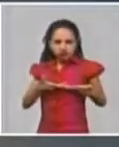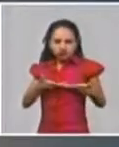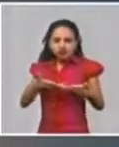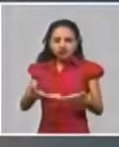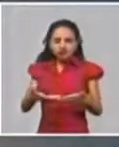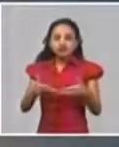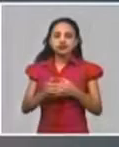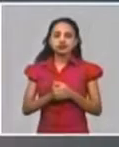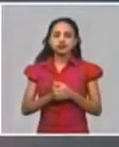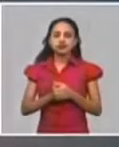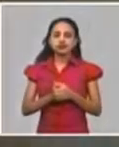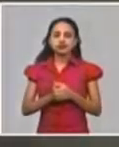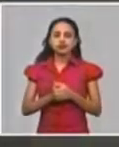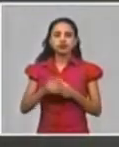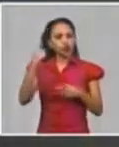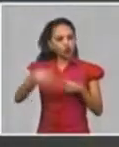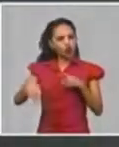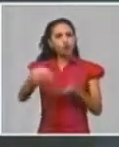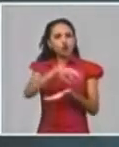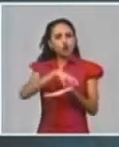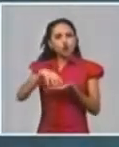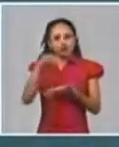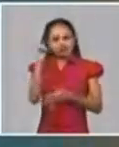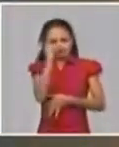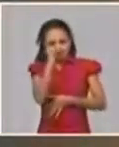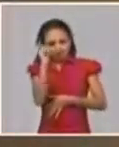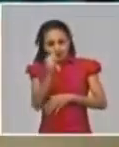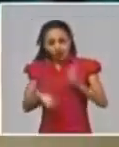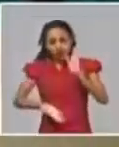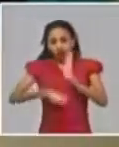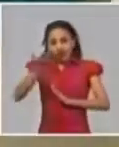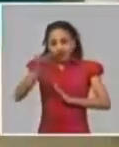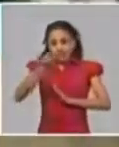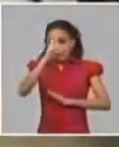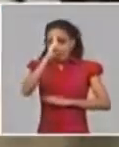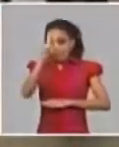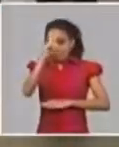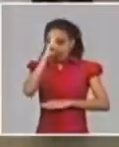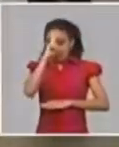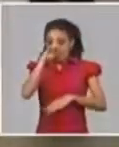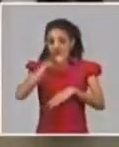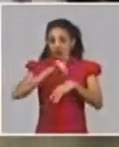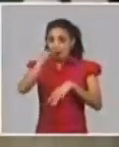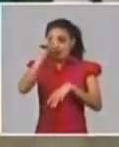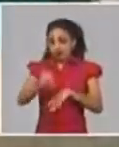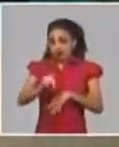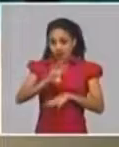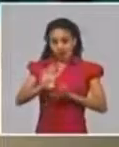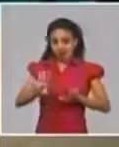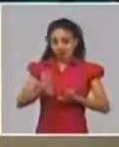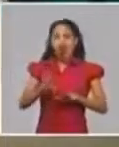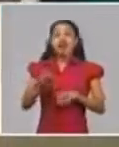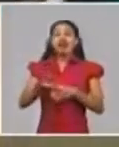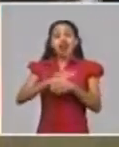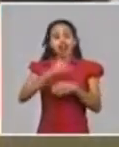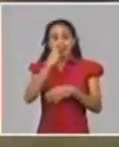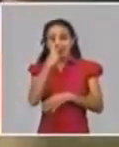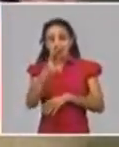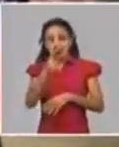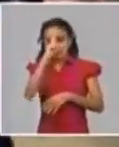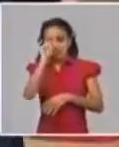En Andorra y en Qatar, las imágenes de las altas médicas a pacientes atendidos por cooperantes de la isla son